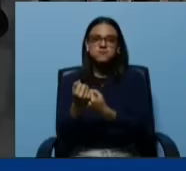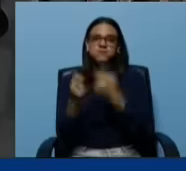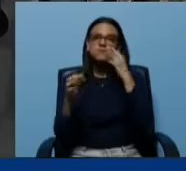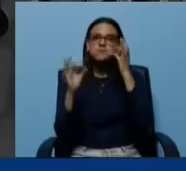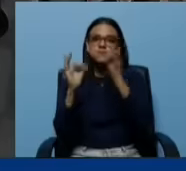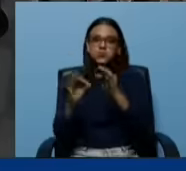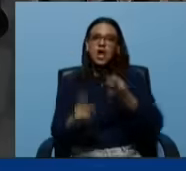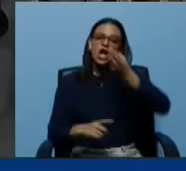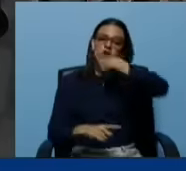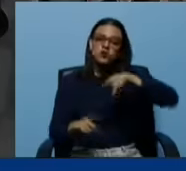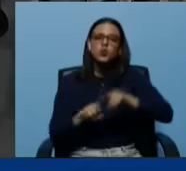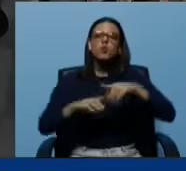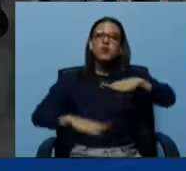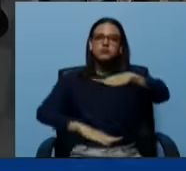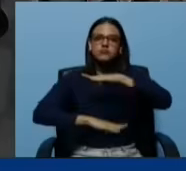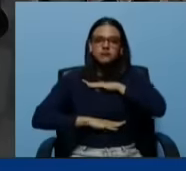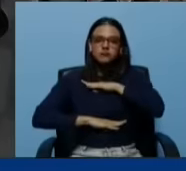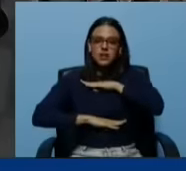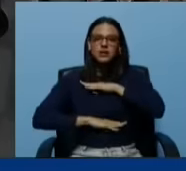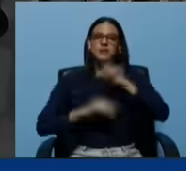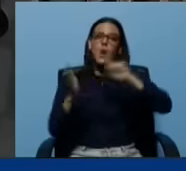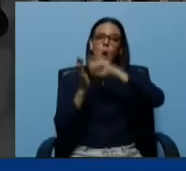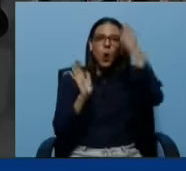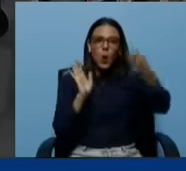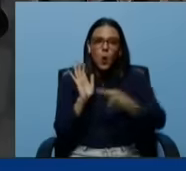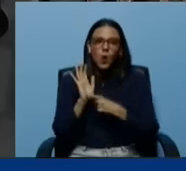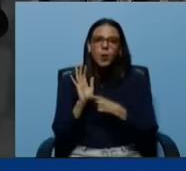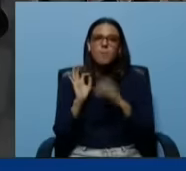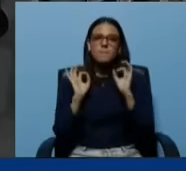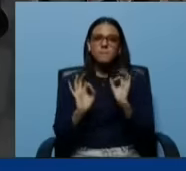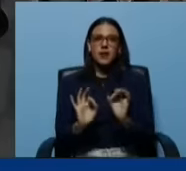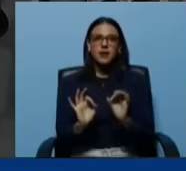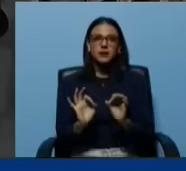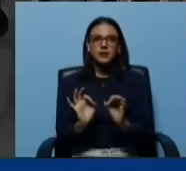nuestra satisfacción completa